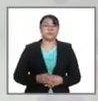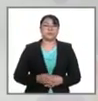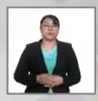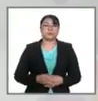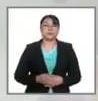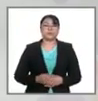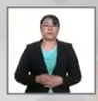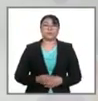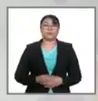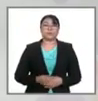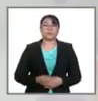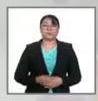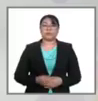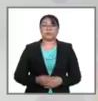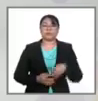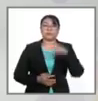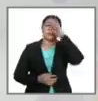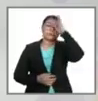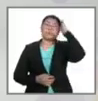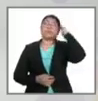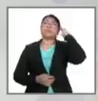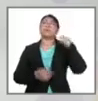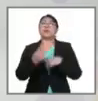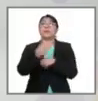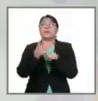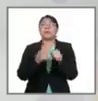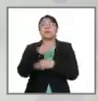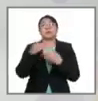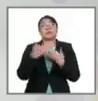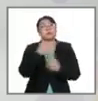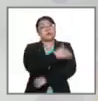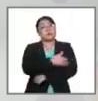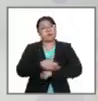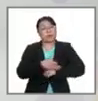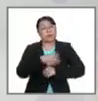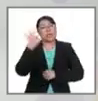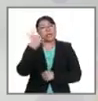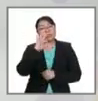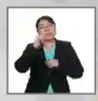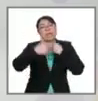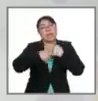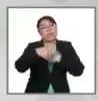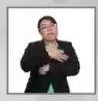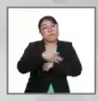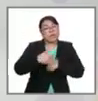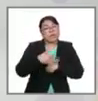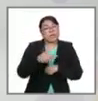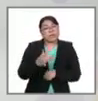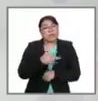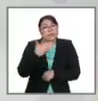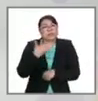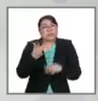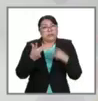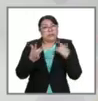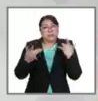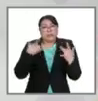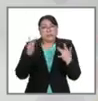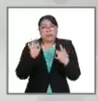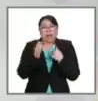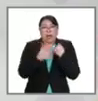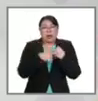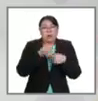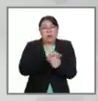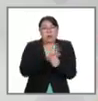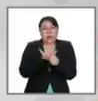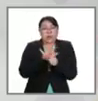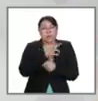hacemos nuevamente la invitación a todas las familias de que en caso de que algún familiar nuestro sea afectado por esta enfermedad estos son